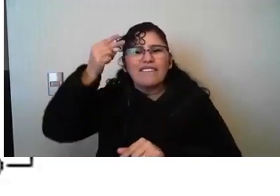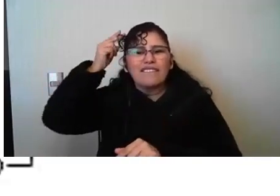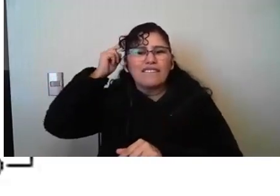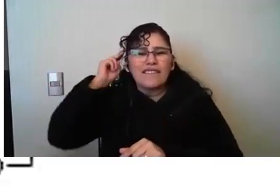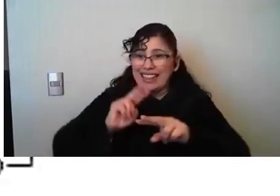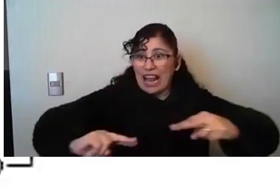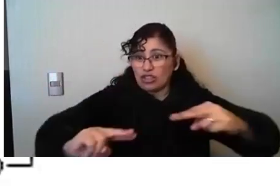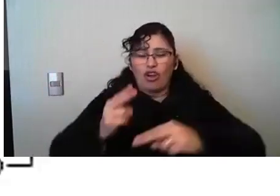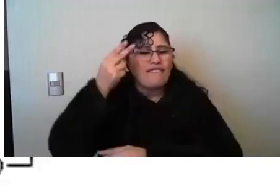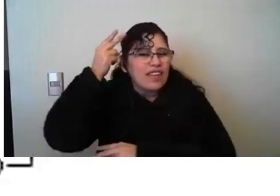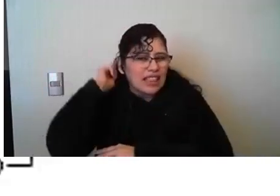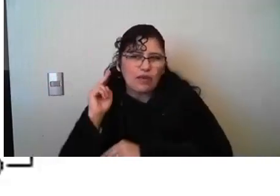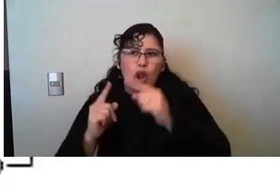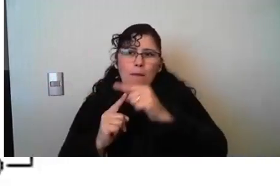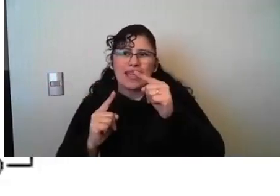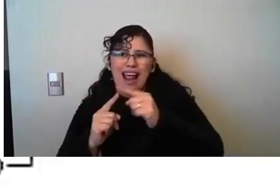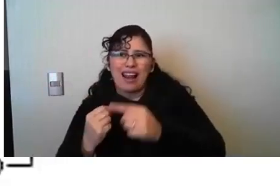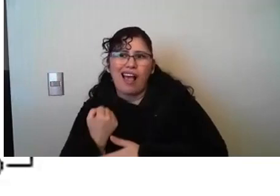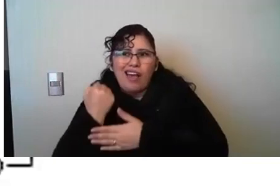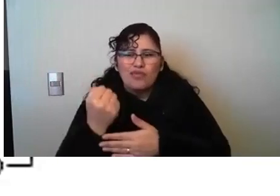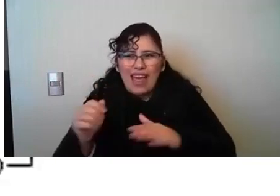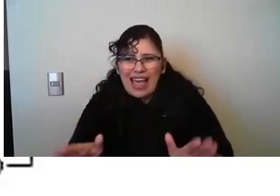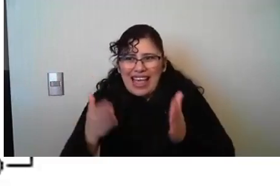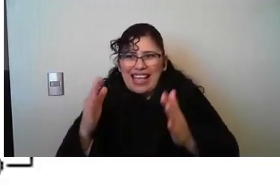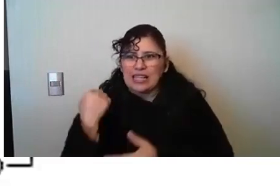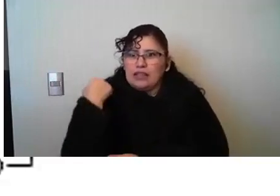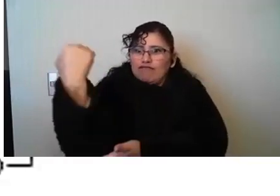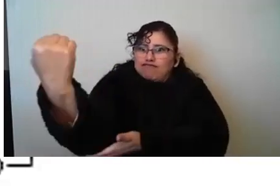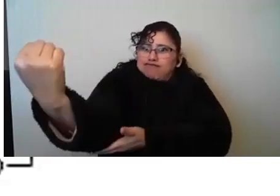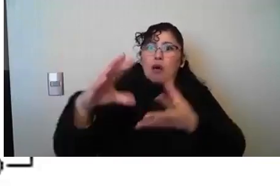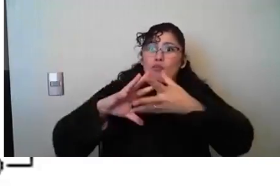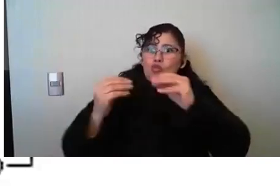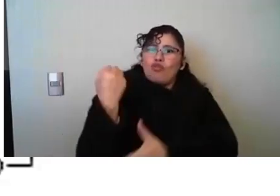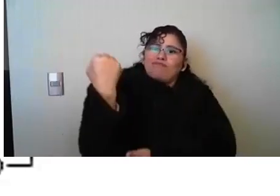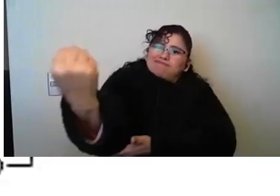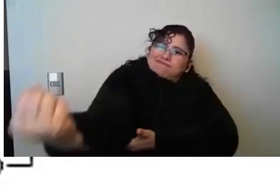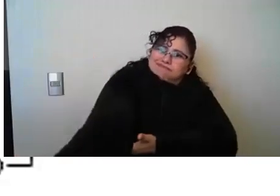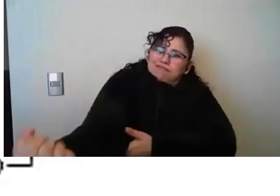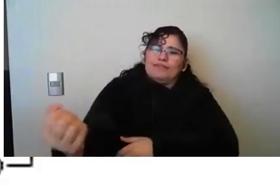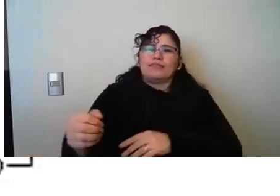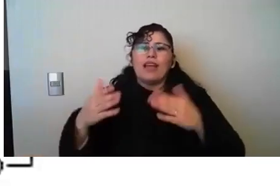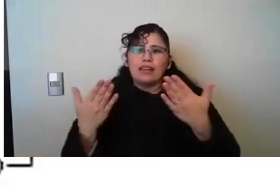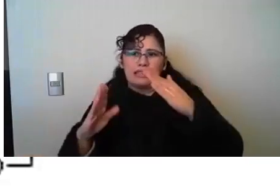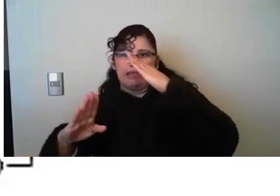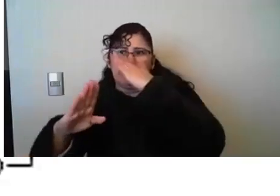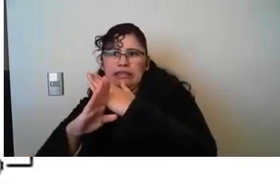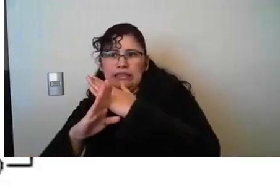músculos extensores, por tanto van a inhibir a los músculos